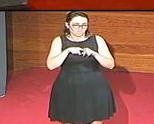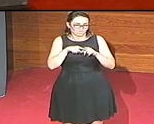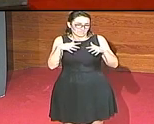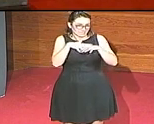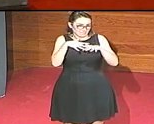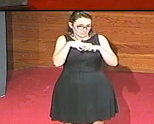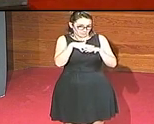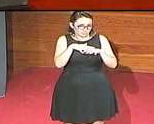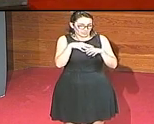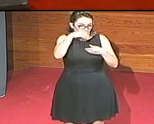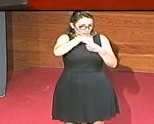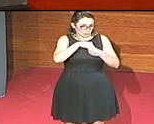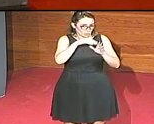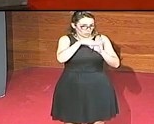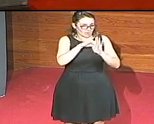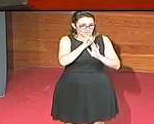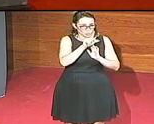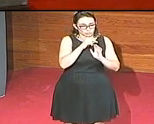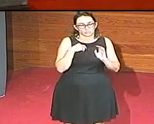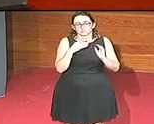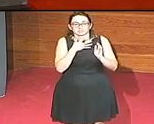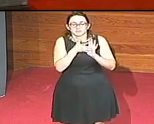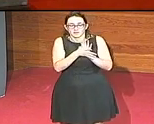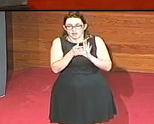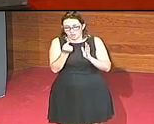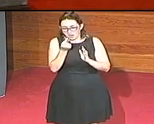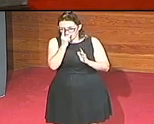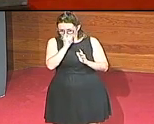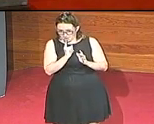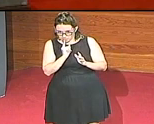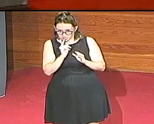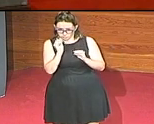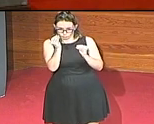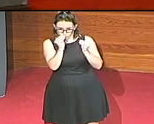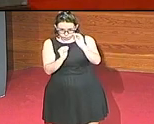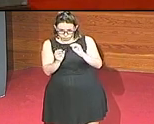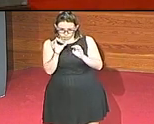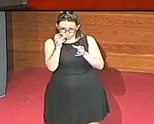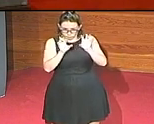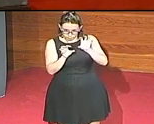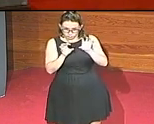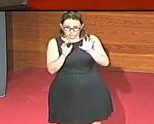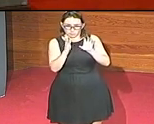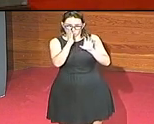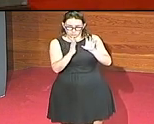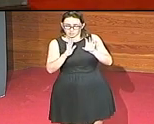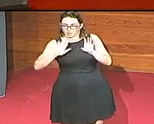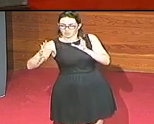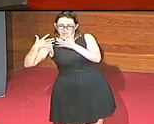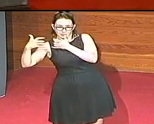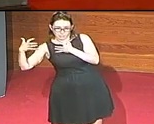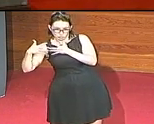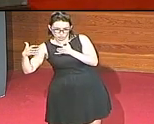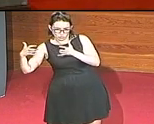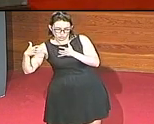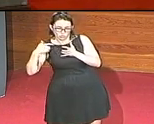que lo que te hace es que tú lo componen las imágenes y tienes por un lado la imagen y por un lado el texto entonces tú ves por estás cada